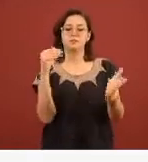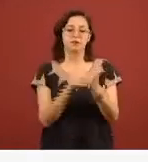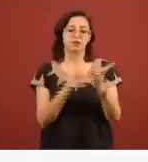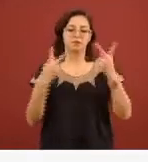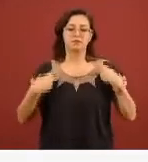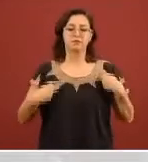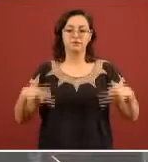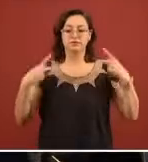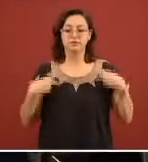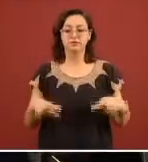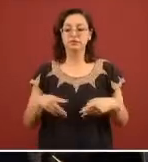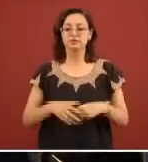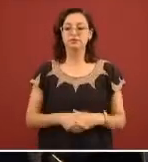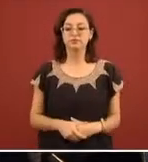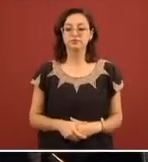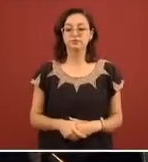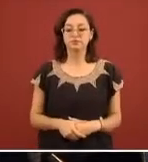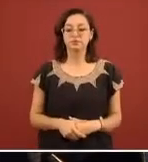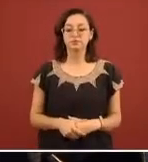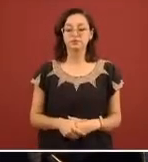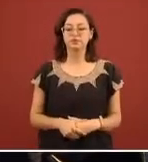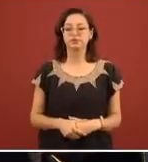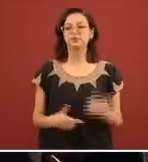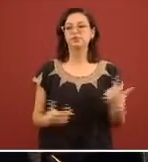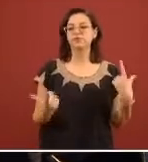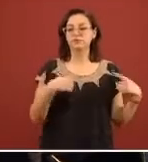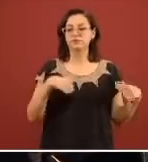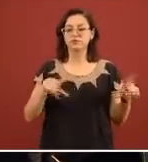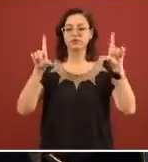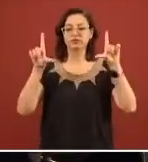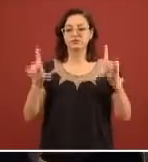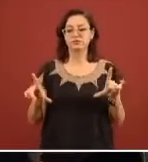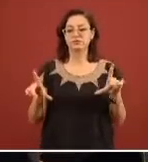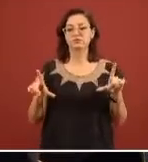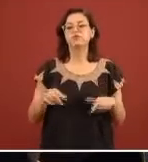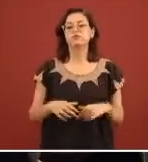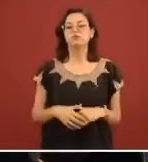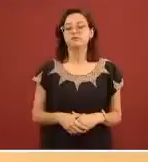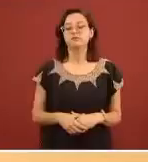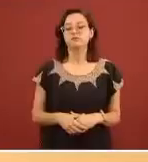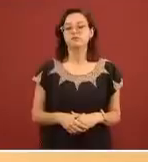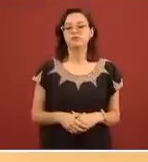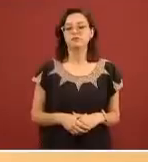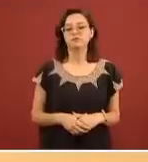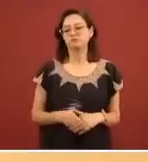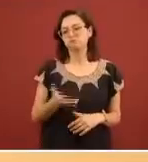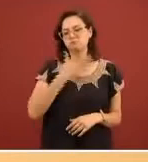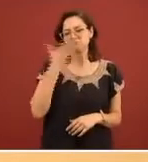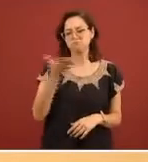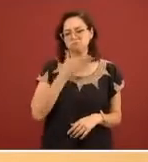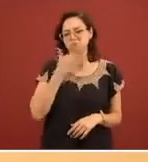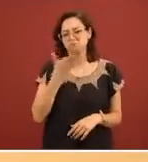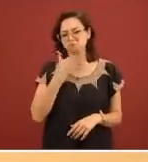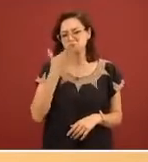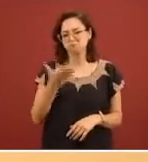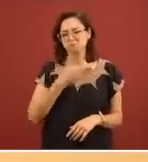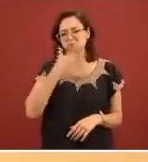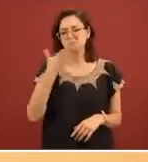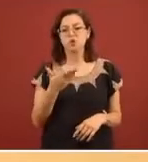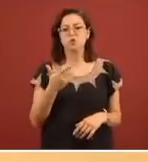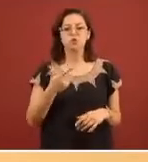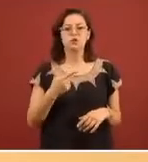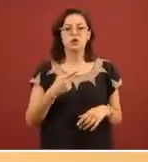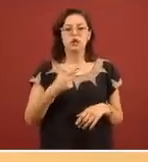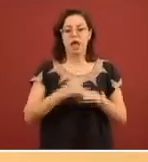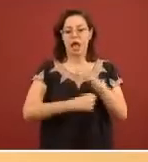habitantes. La siguiente diapositiva, podemos ver ya la distribución acostumbrada por grupo